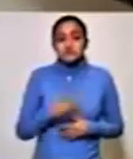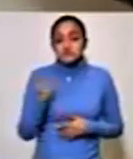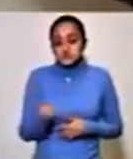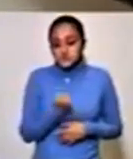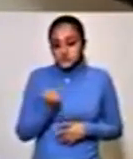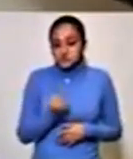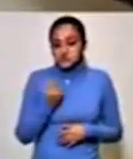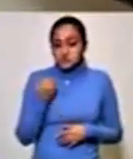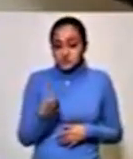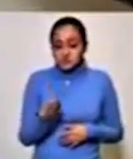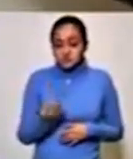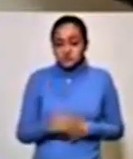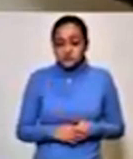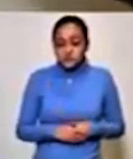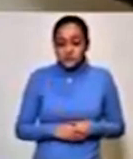Afortunadamente,